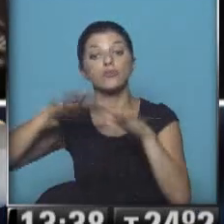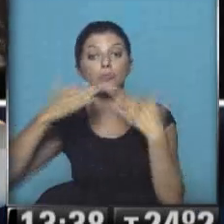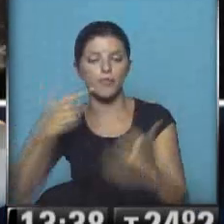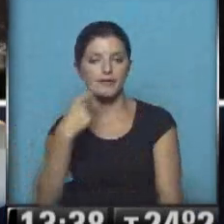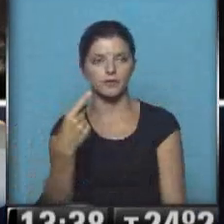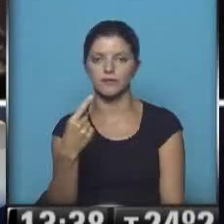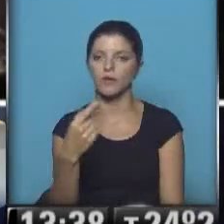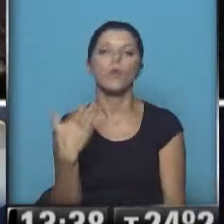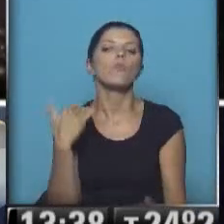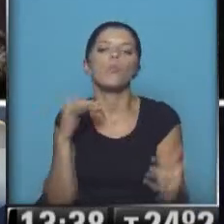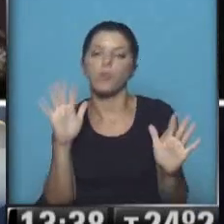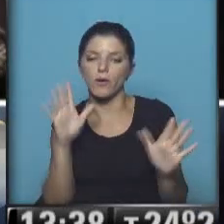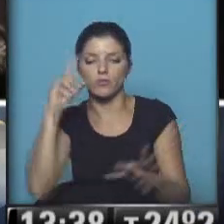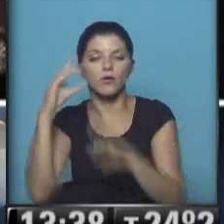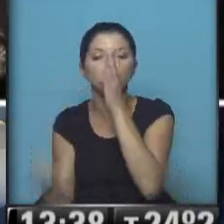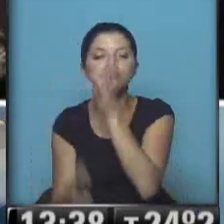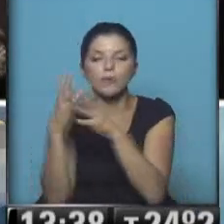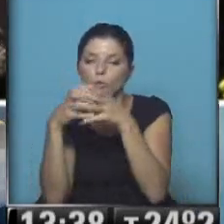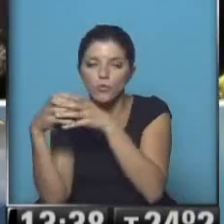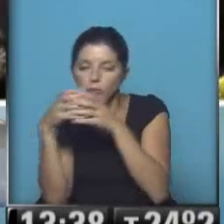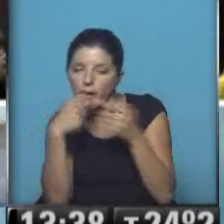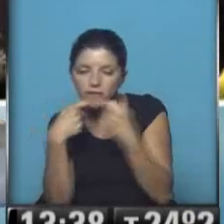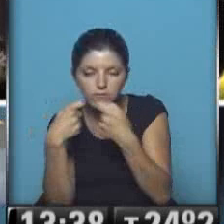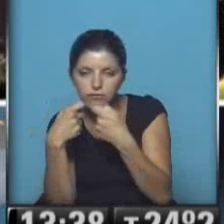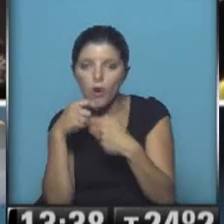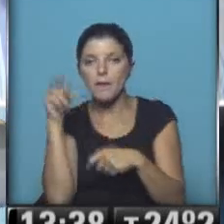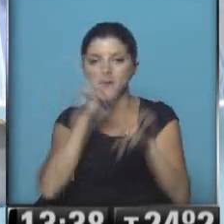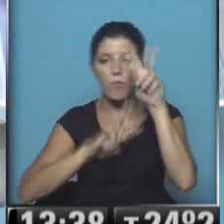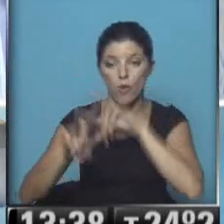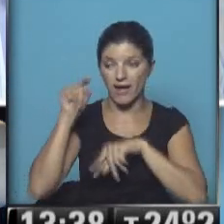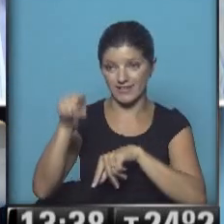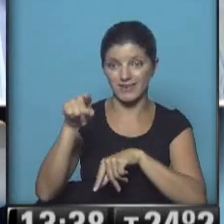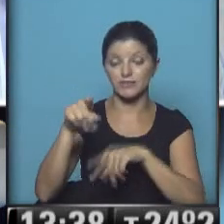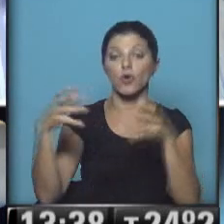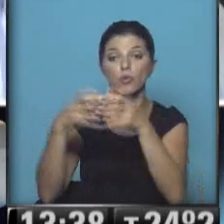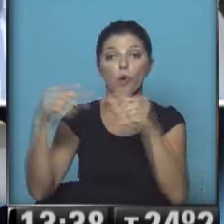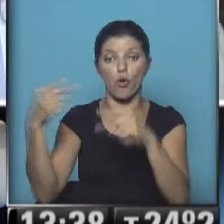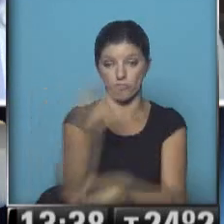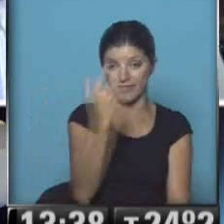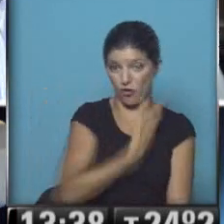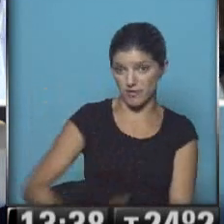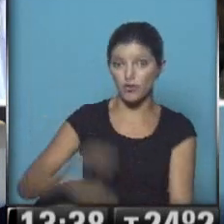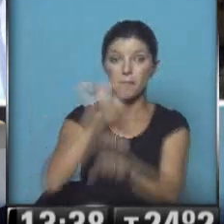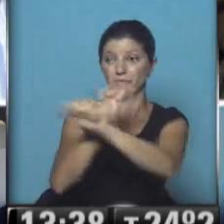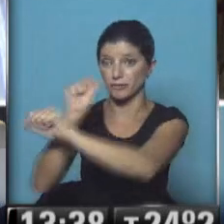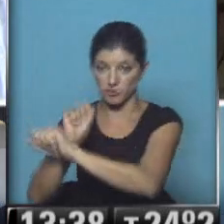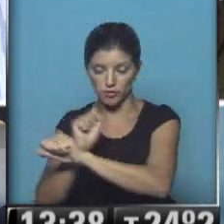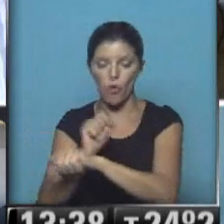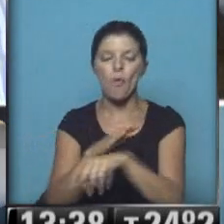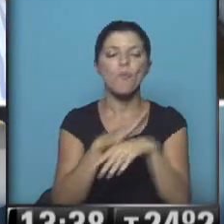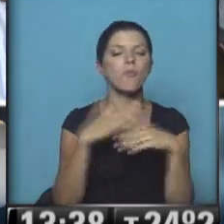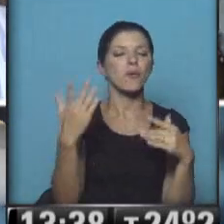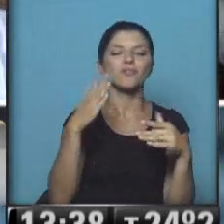este se crea una conspiración para este meter preso a los opositores por eso el el límite ahí es muy